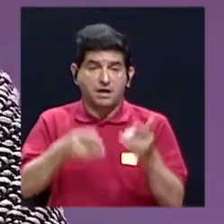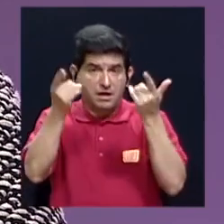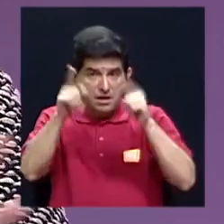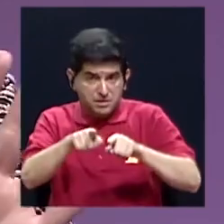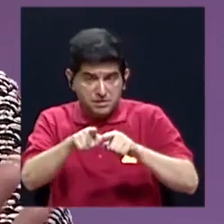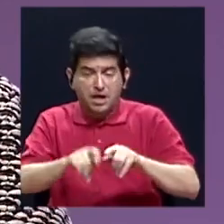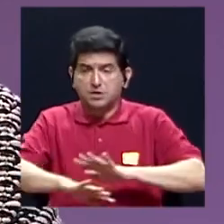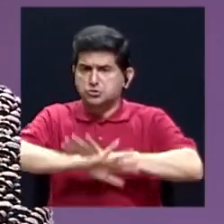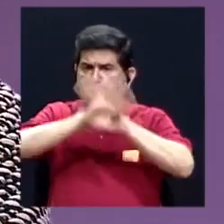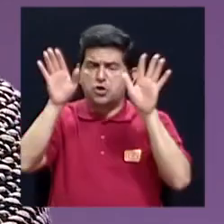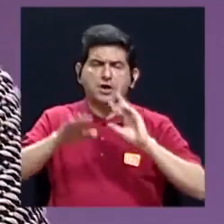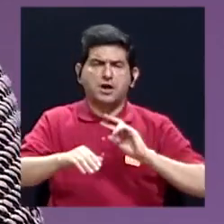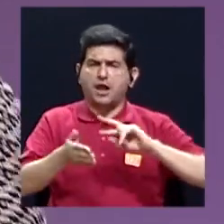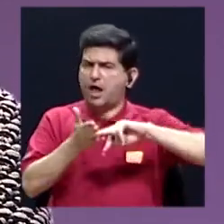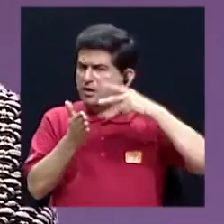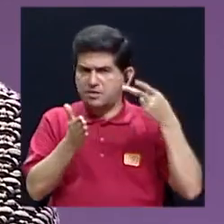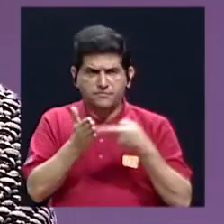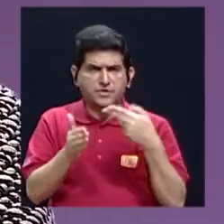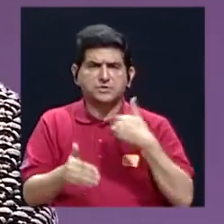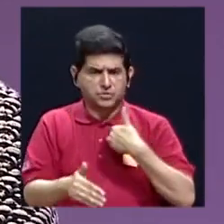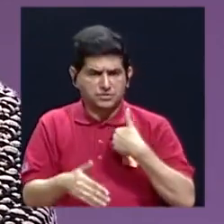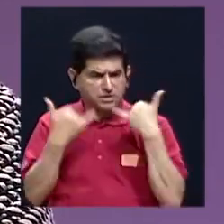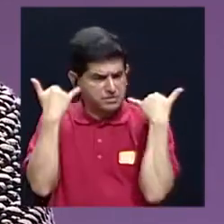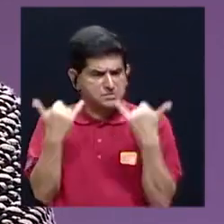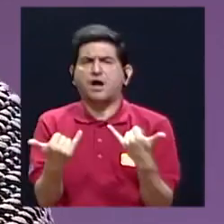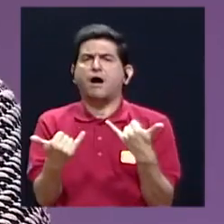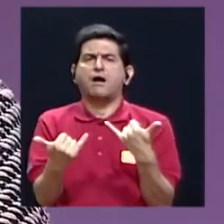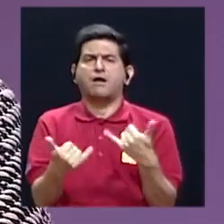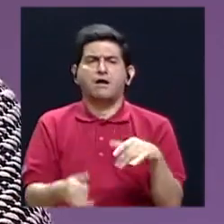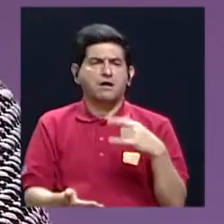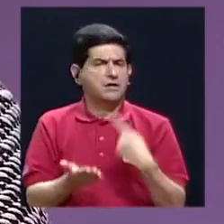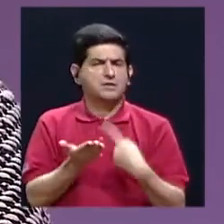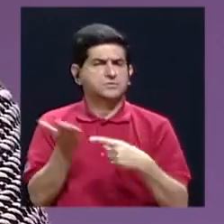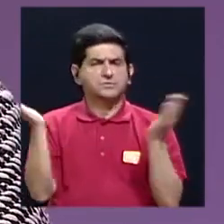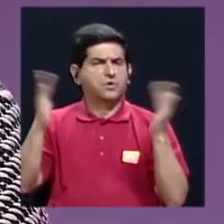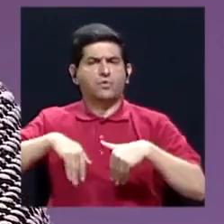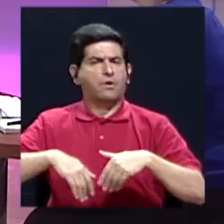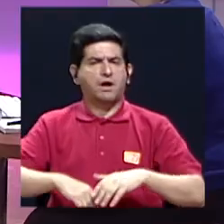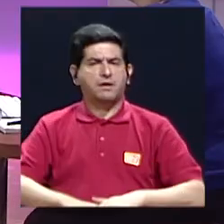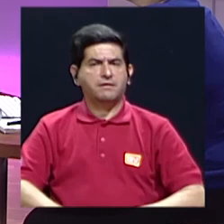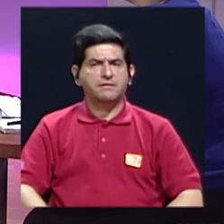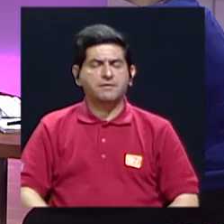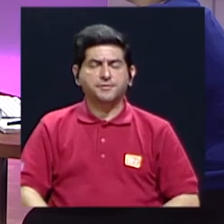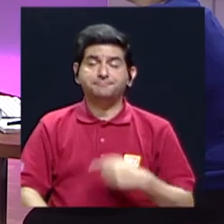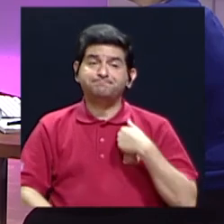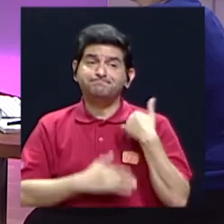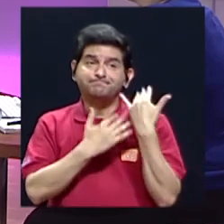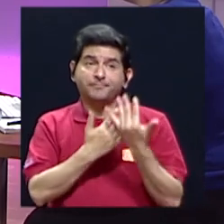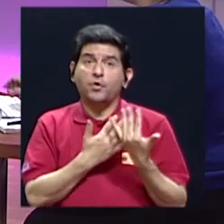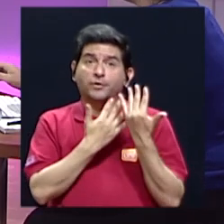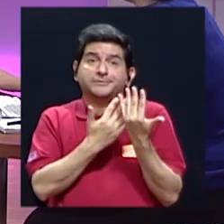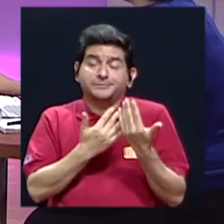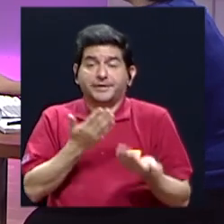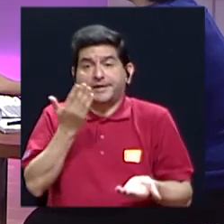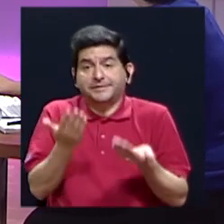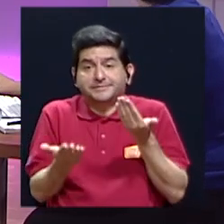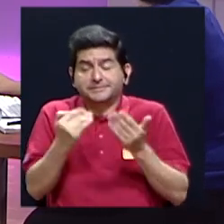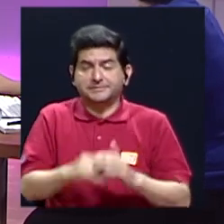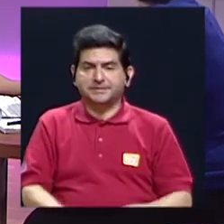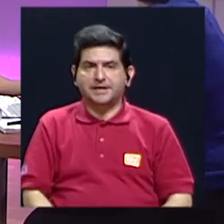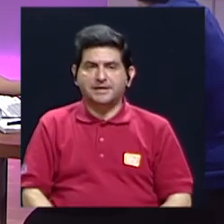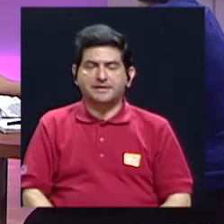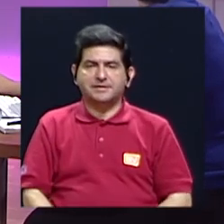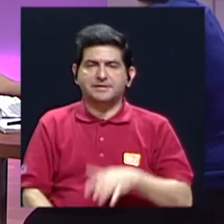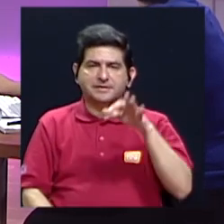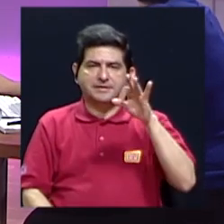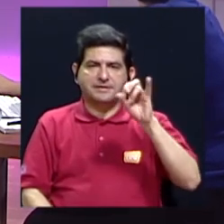está claramente definida, y yo creo que ahí no hay discusión. Claro. Sí, yo esperaría que hacer la FIB a